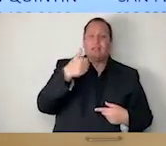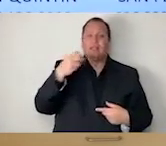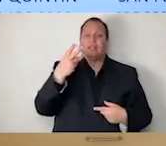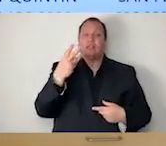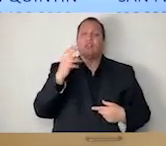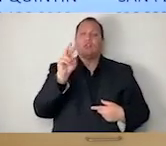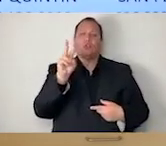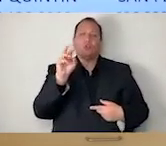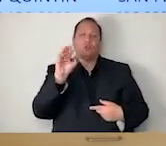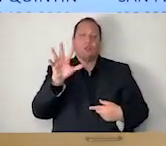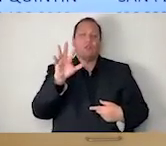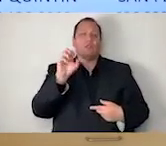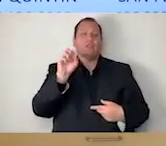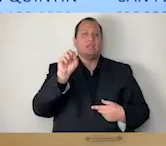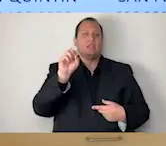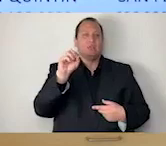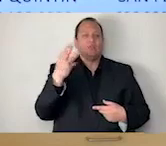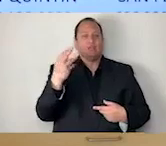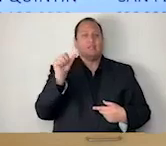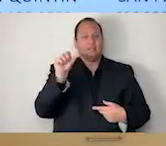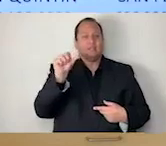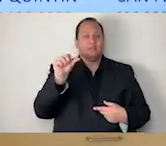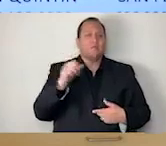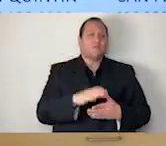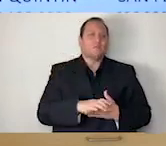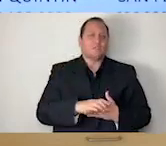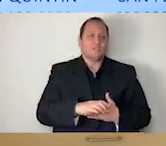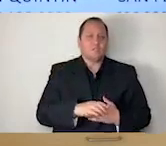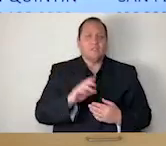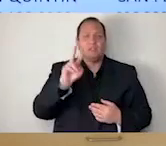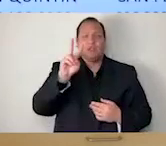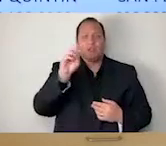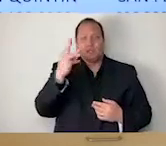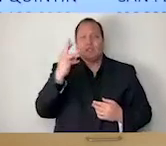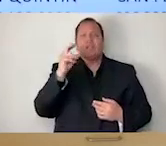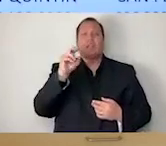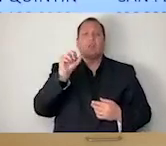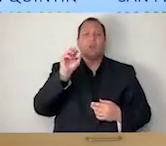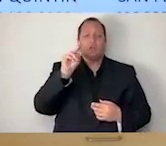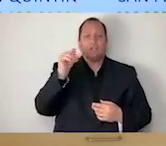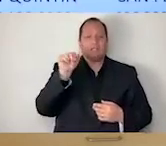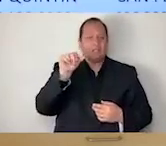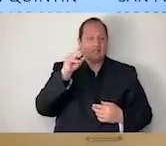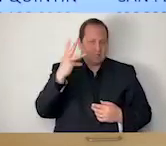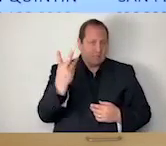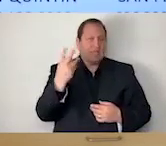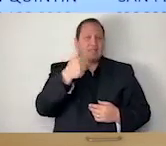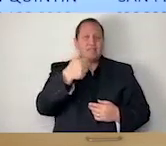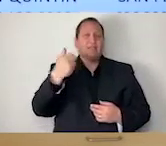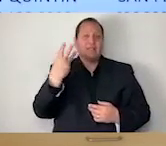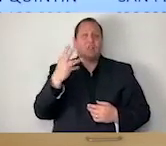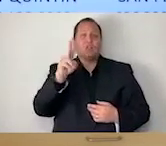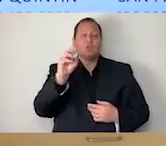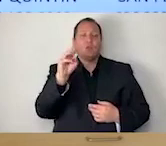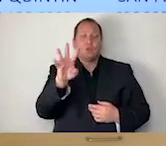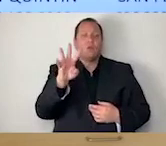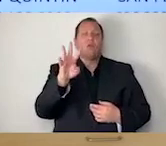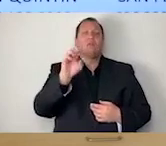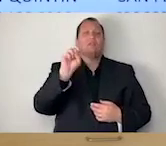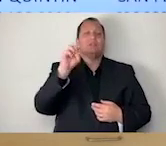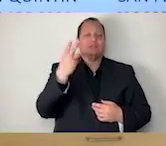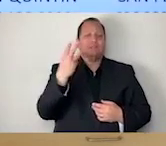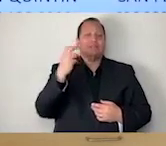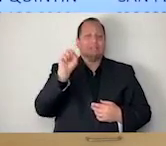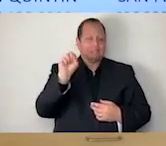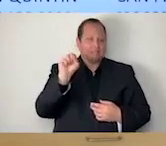6 63 20 50 3 67 66 32 04 76 63 66 32 04